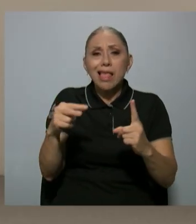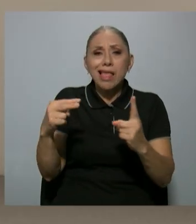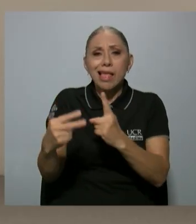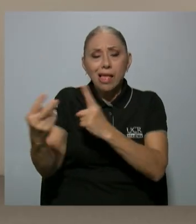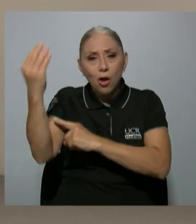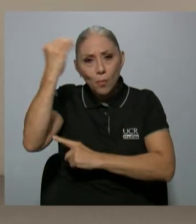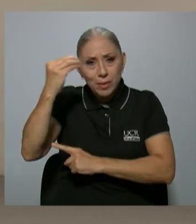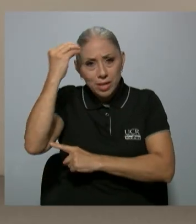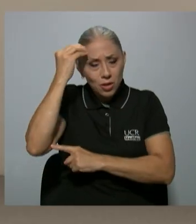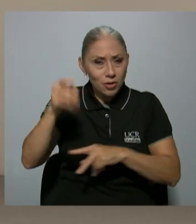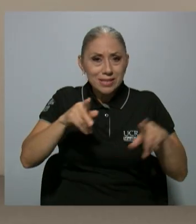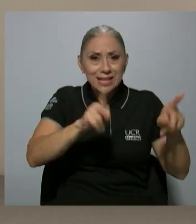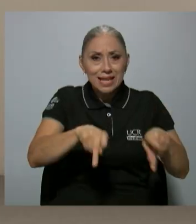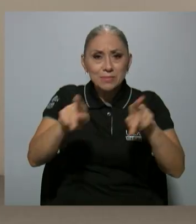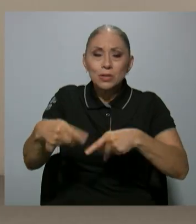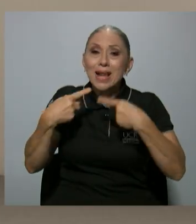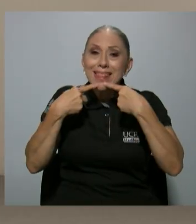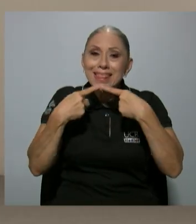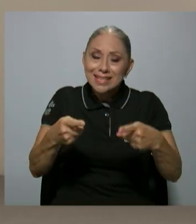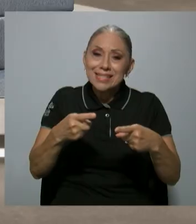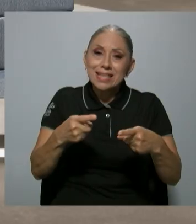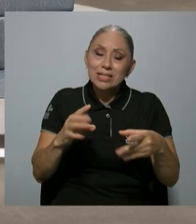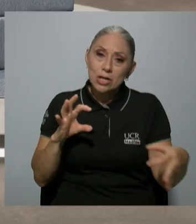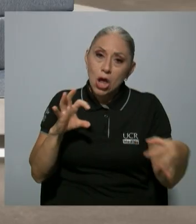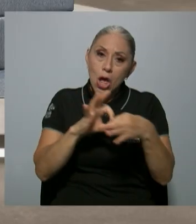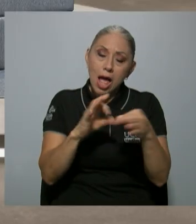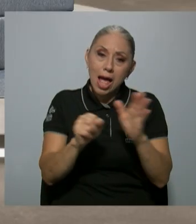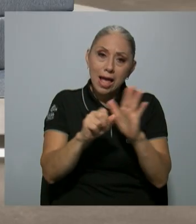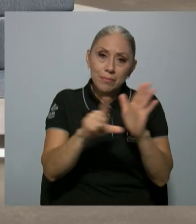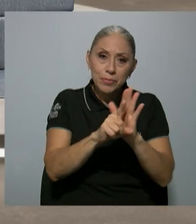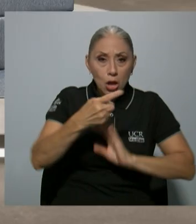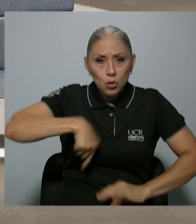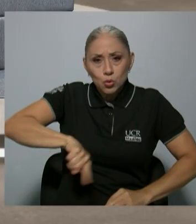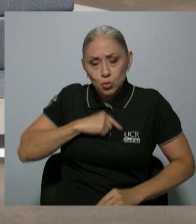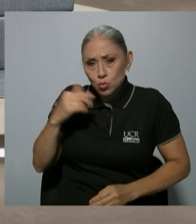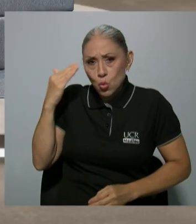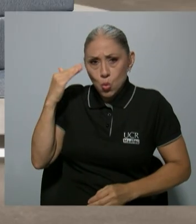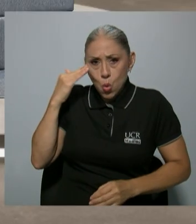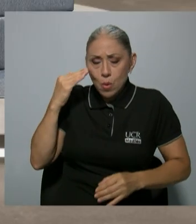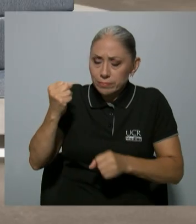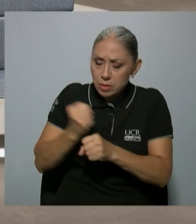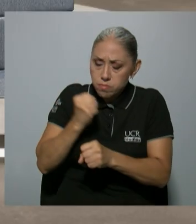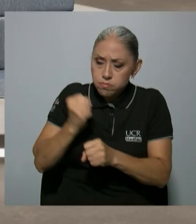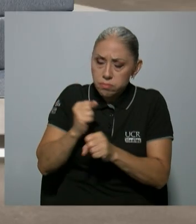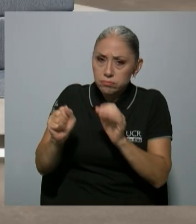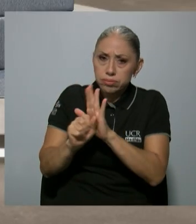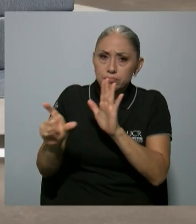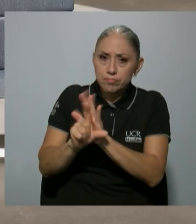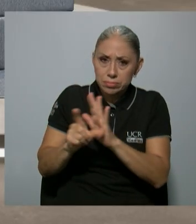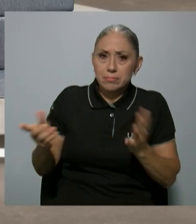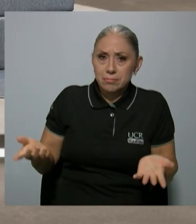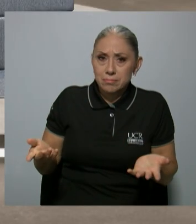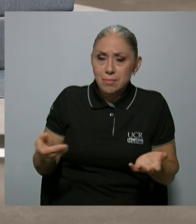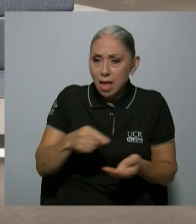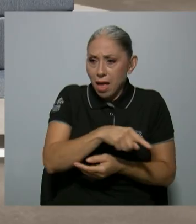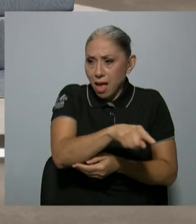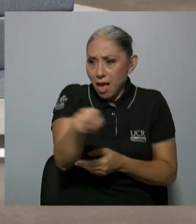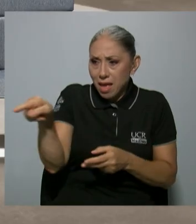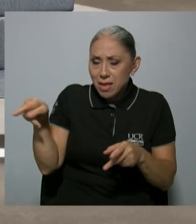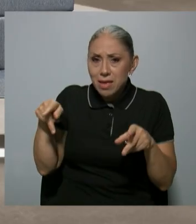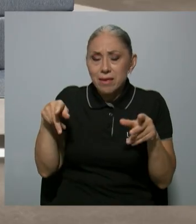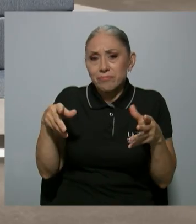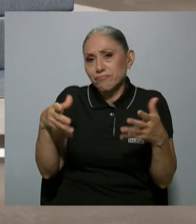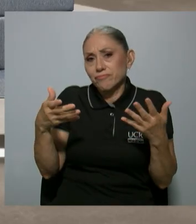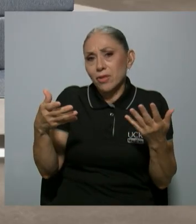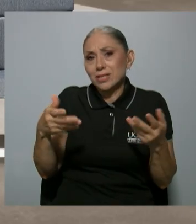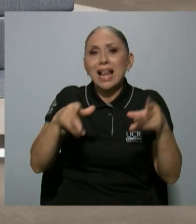población. Y conocemos del trabajo y la dinámica que tiene la asamblea. La gente, por lo general, cree que es